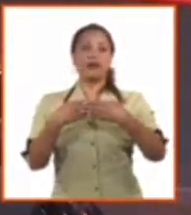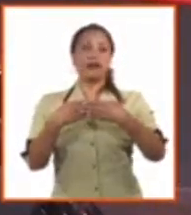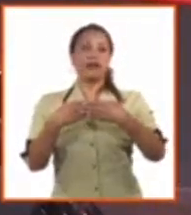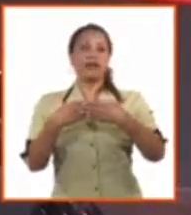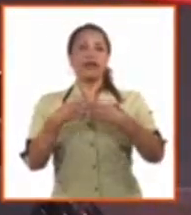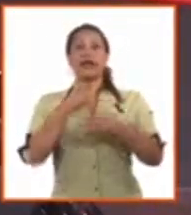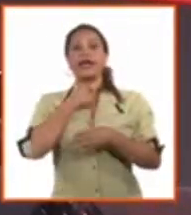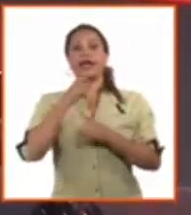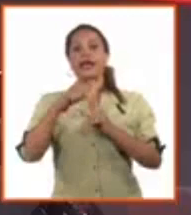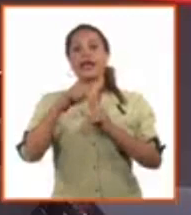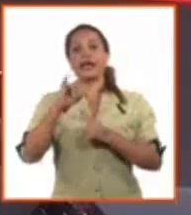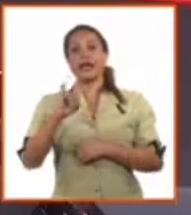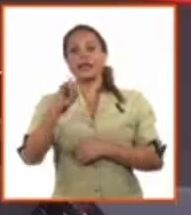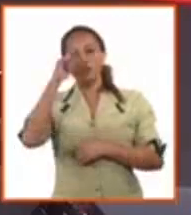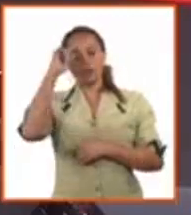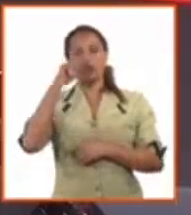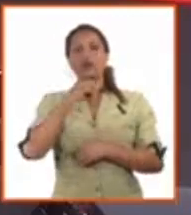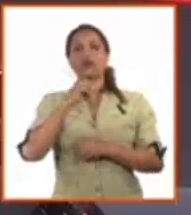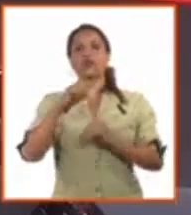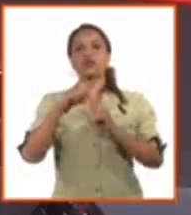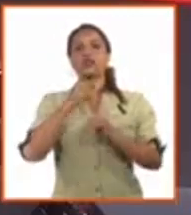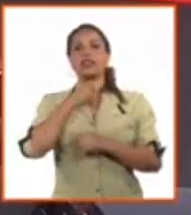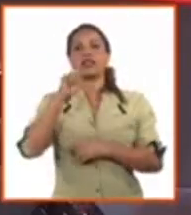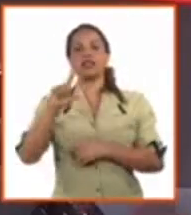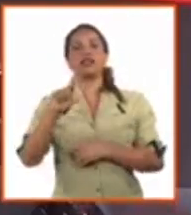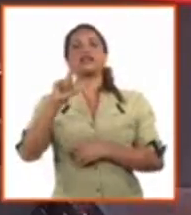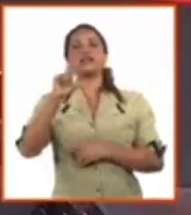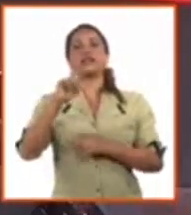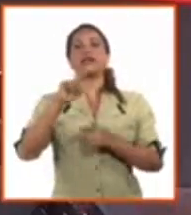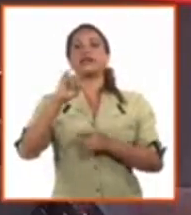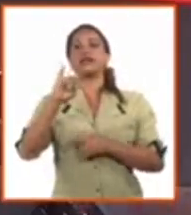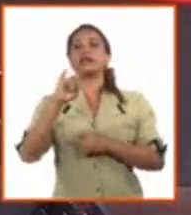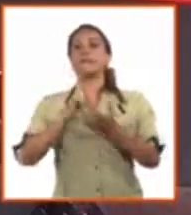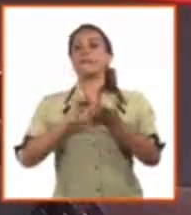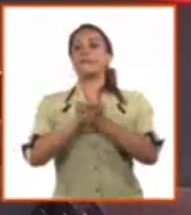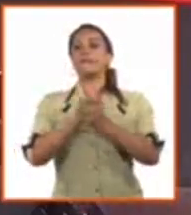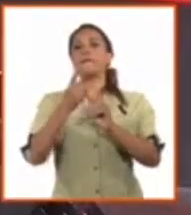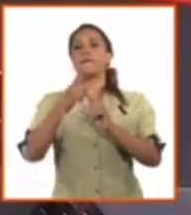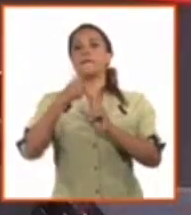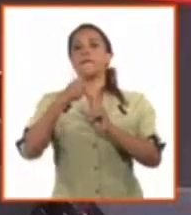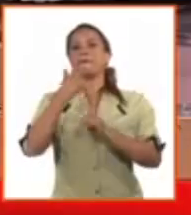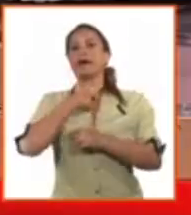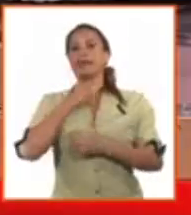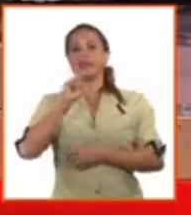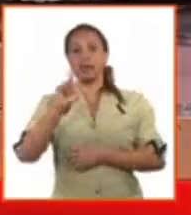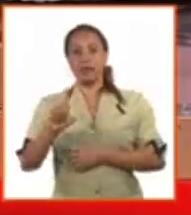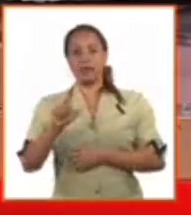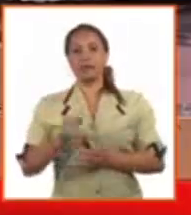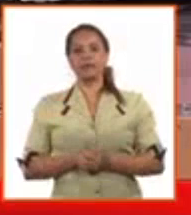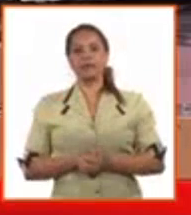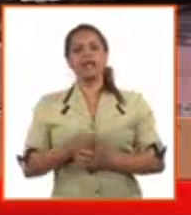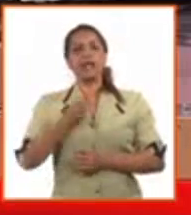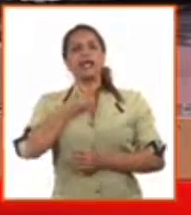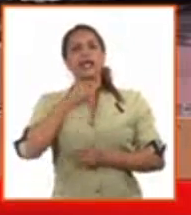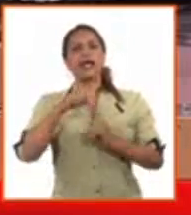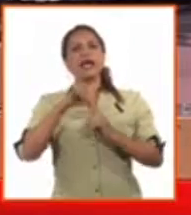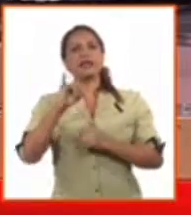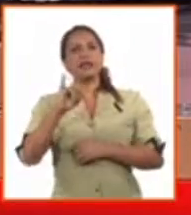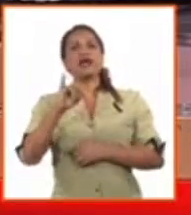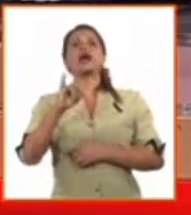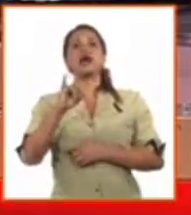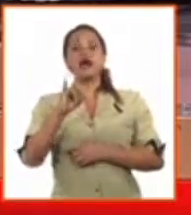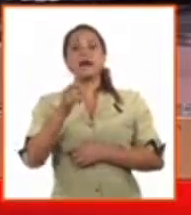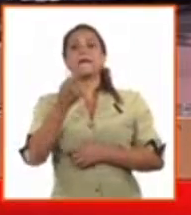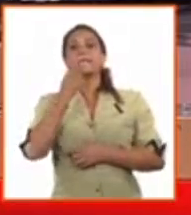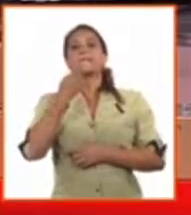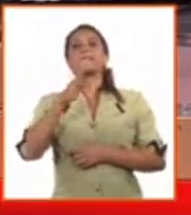bueno la eti es hostel y simat el que además tienen un sistema integrado de gestión certificado la de ti es la de la vialidad